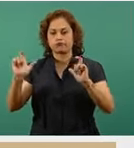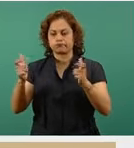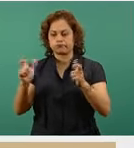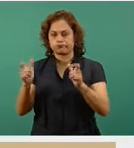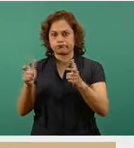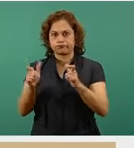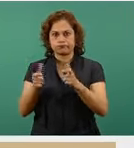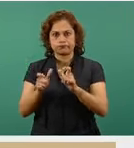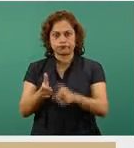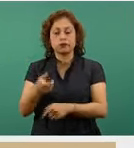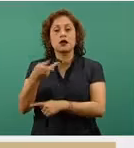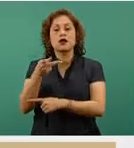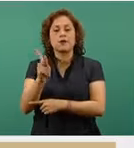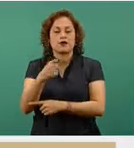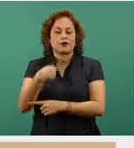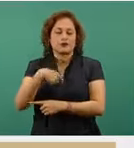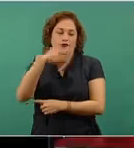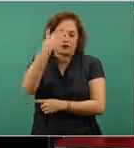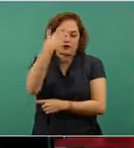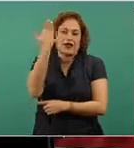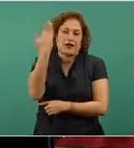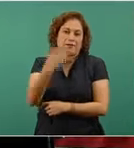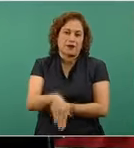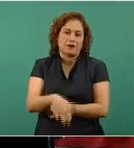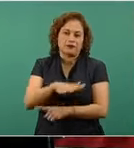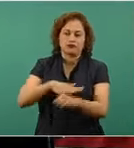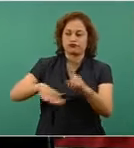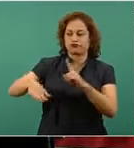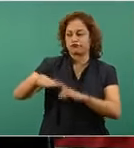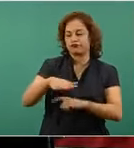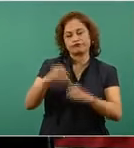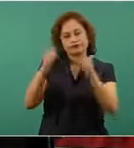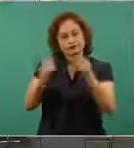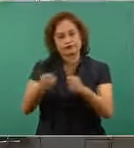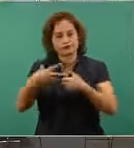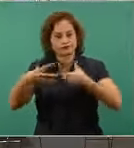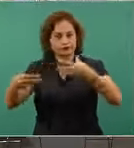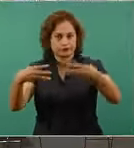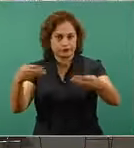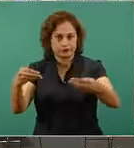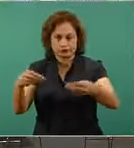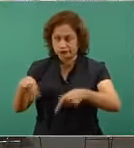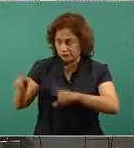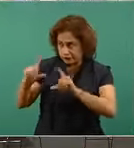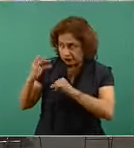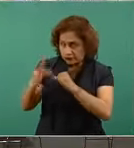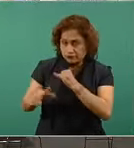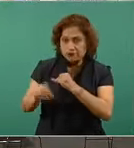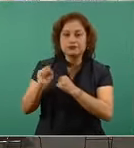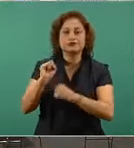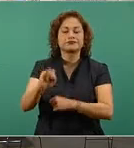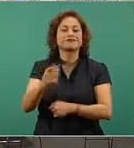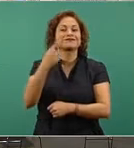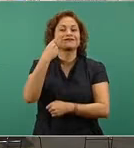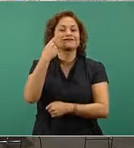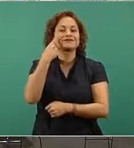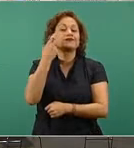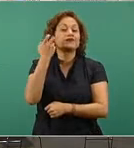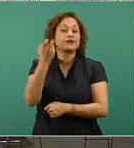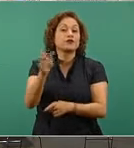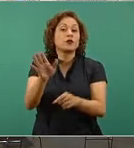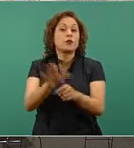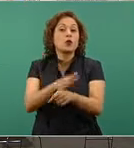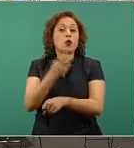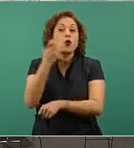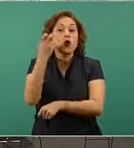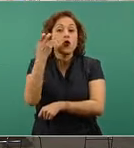llegar a ser las intensidades epidémicas en esta región. Creo que esta es la última. Entonces, considerando esto, es que en la